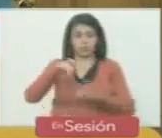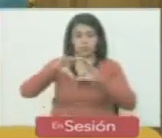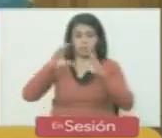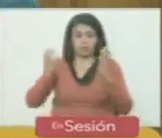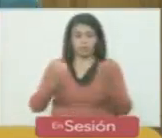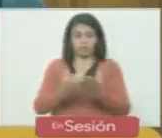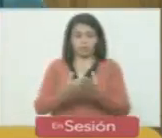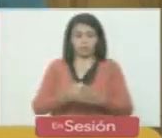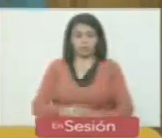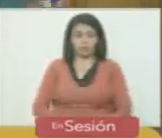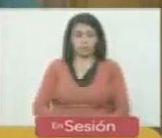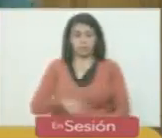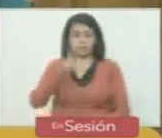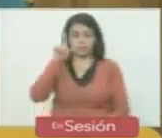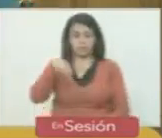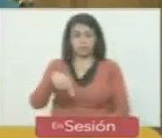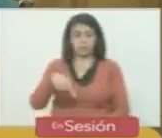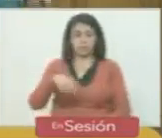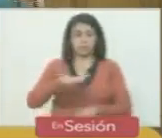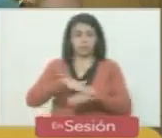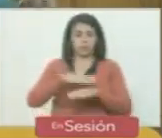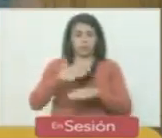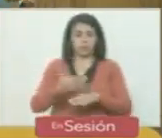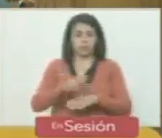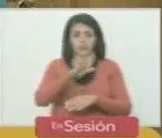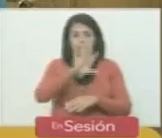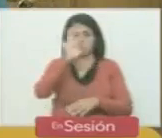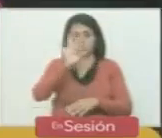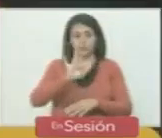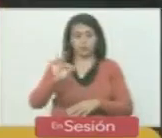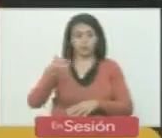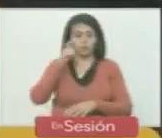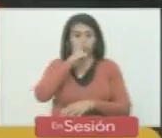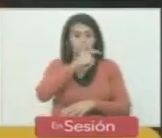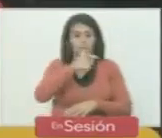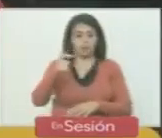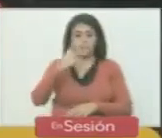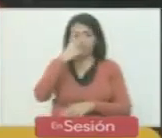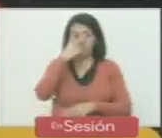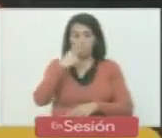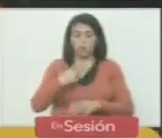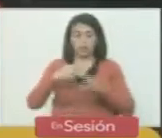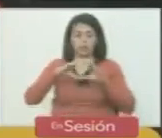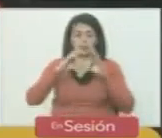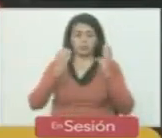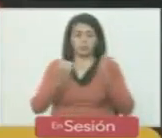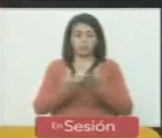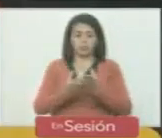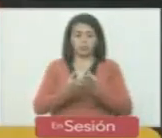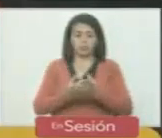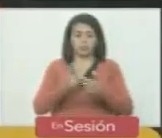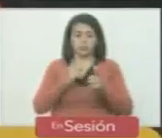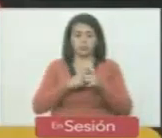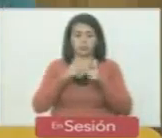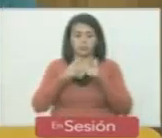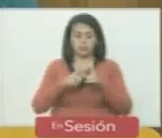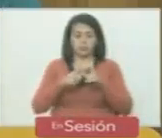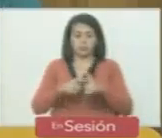mundo, que también es, por supuesto, el 5% de la población pobre del mundo.